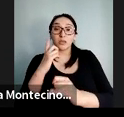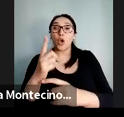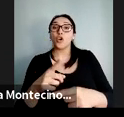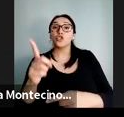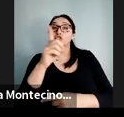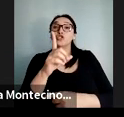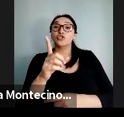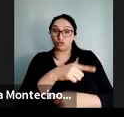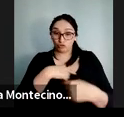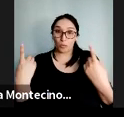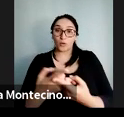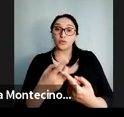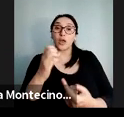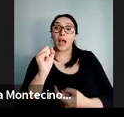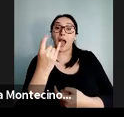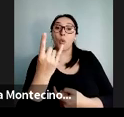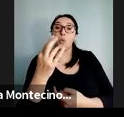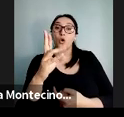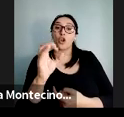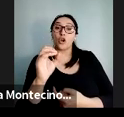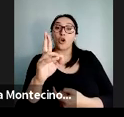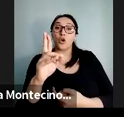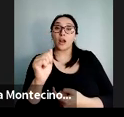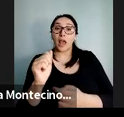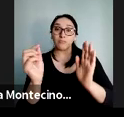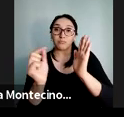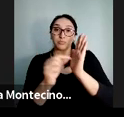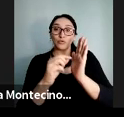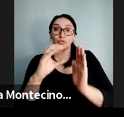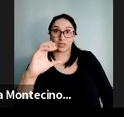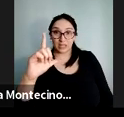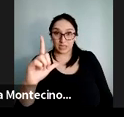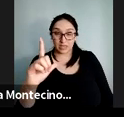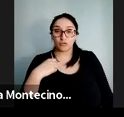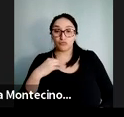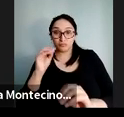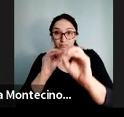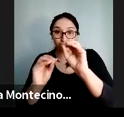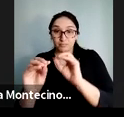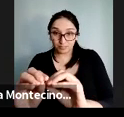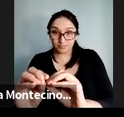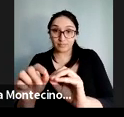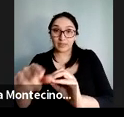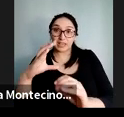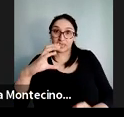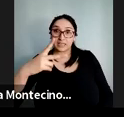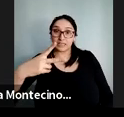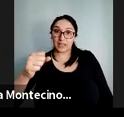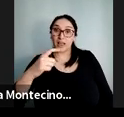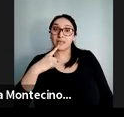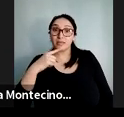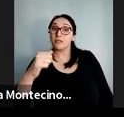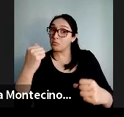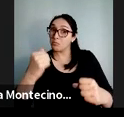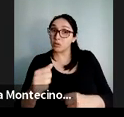somosaurora.cl. Lo voy a pegar en el chat. Nos pueden encontrar ahí en todas las redes sociales.